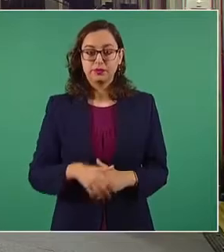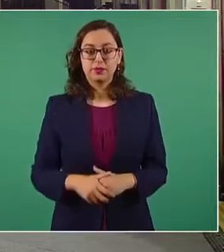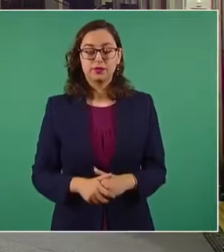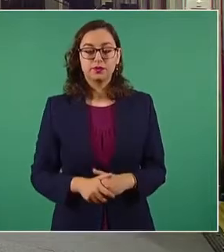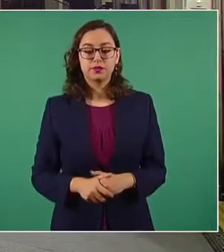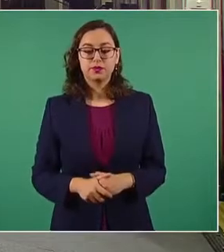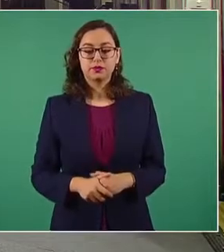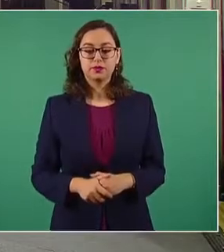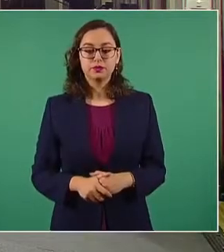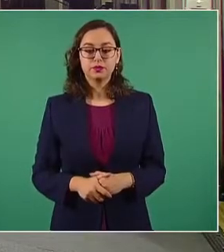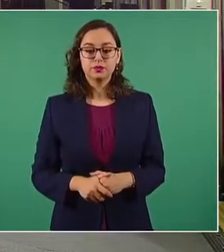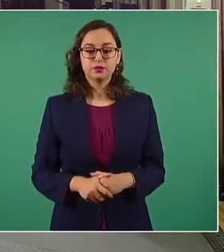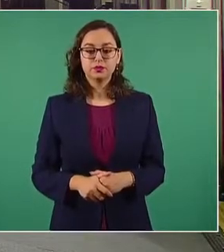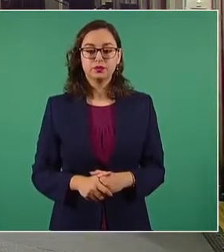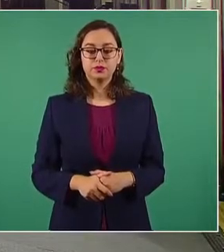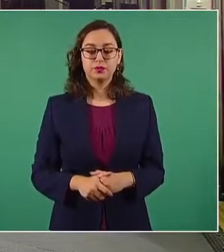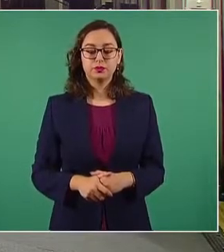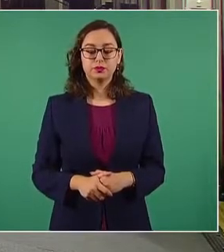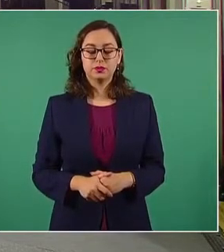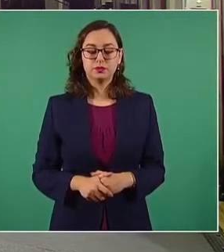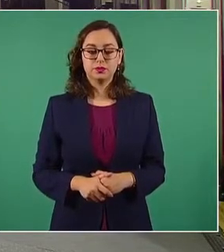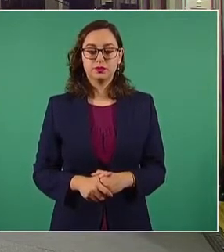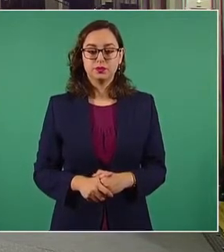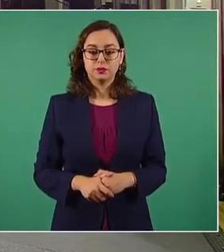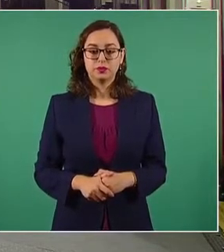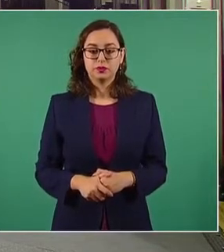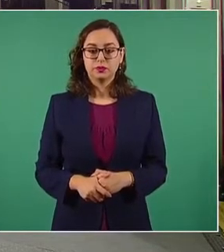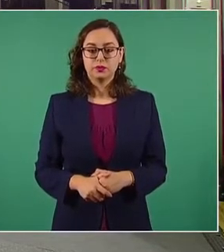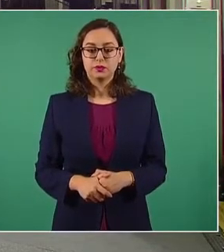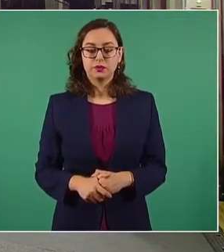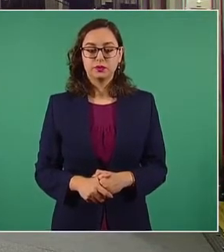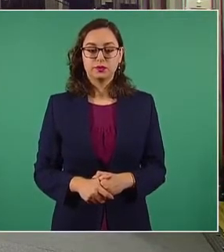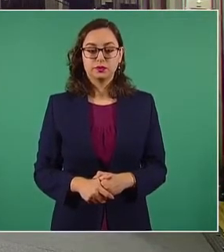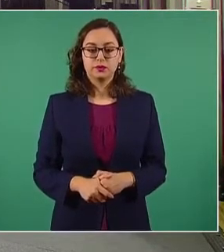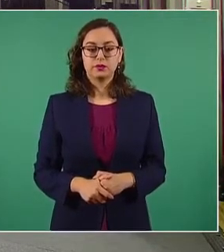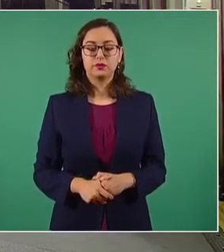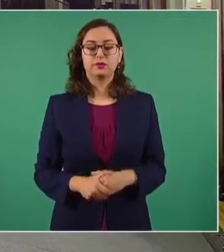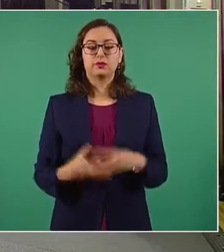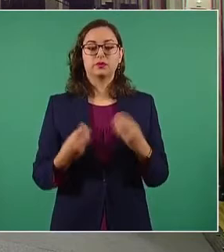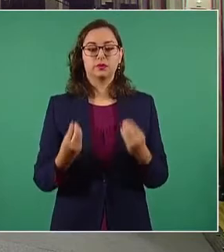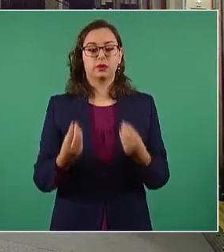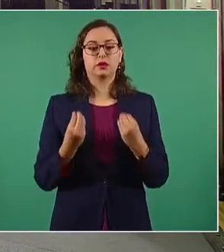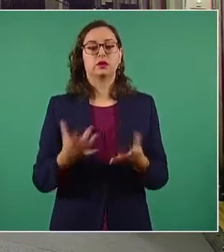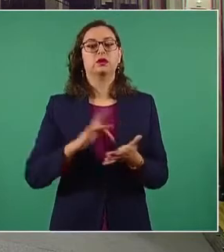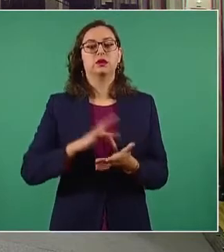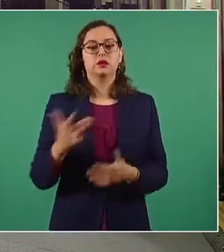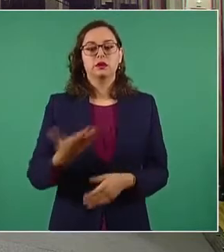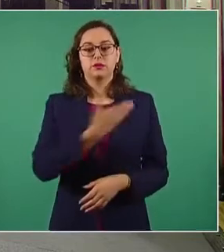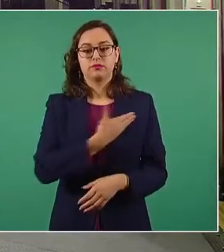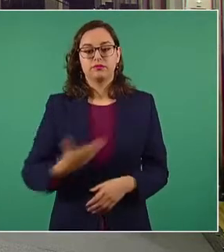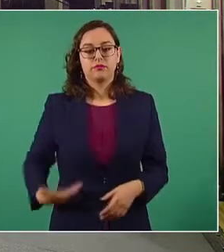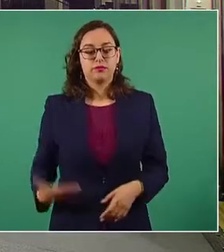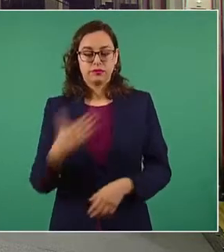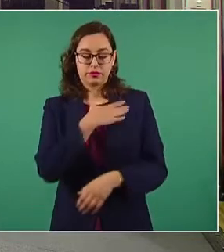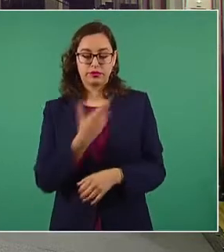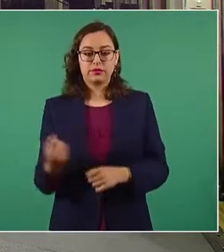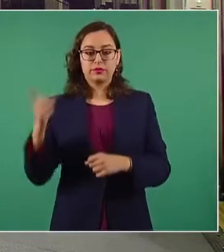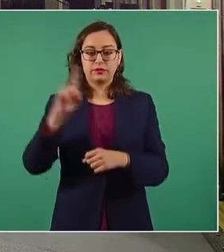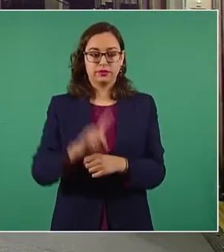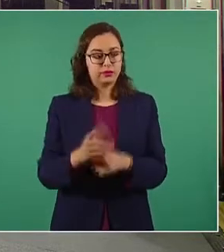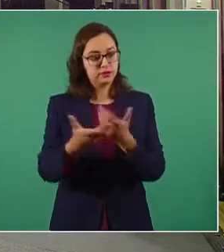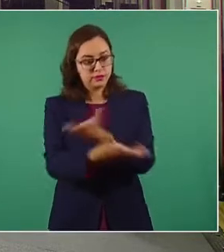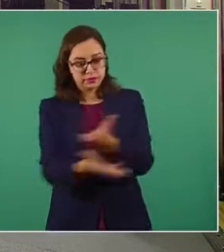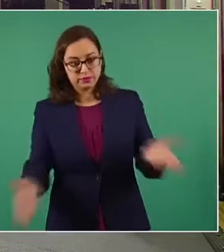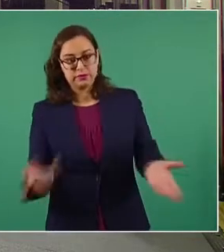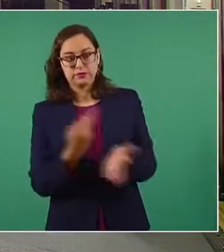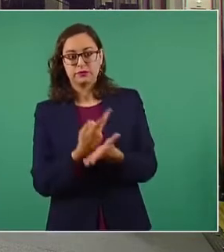Luego una compañera. Muchas gracias, presidente. Buenos días. Felicidades a quienes